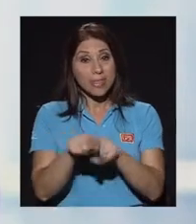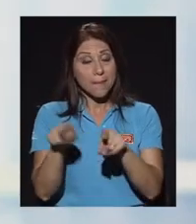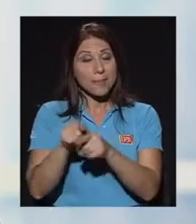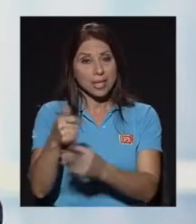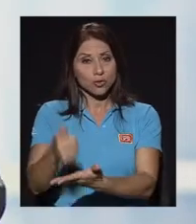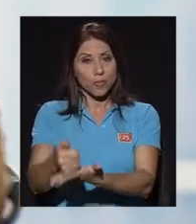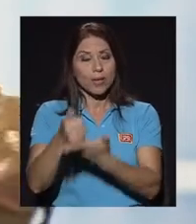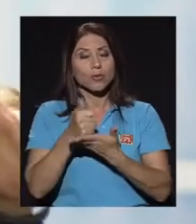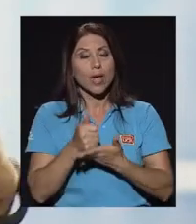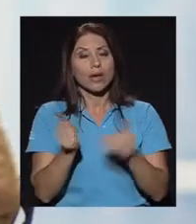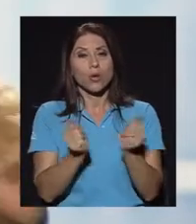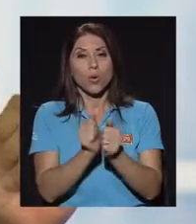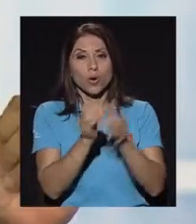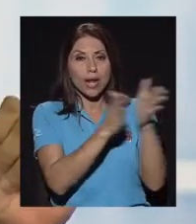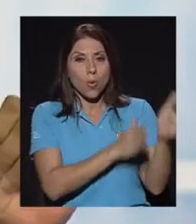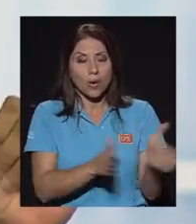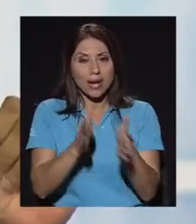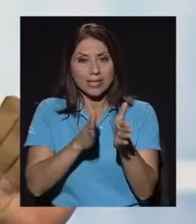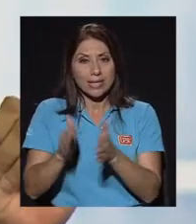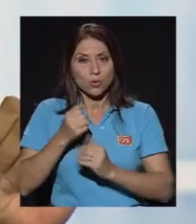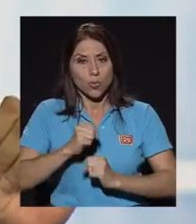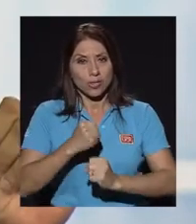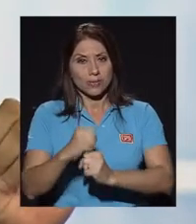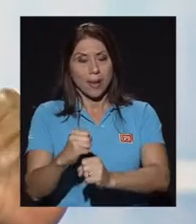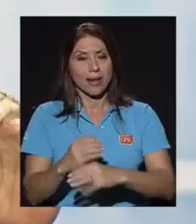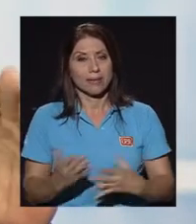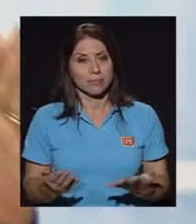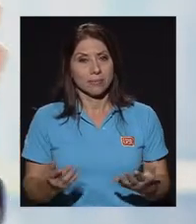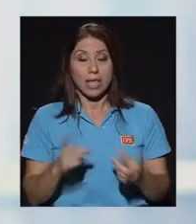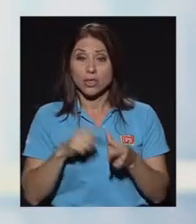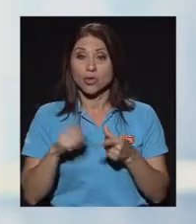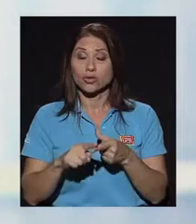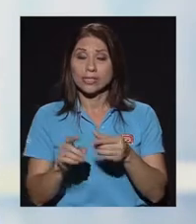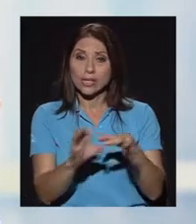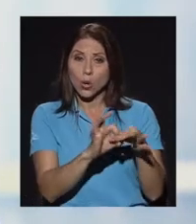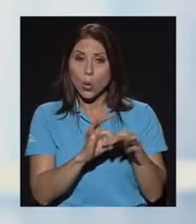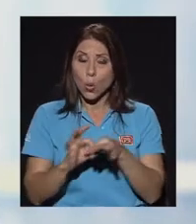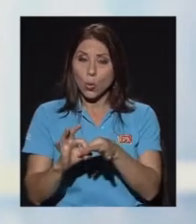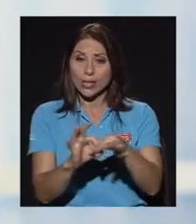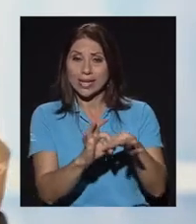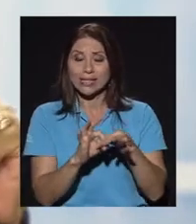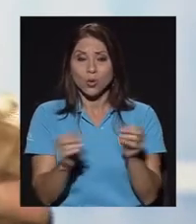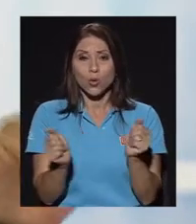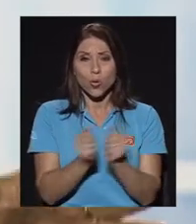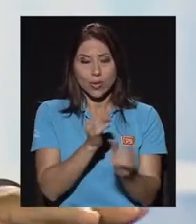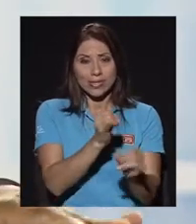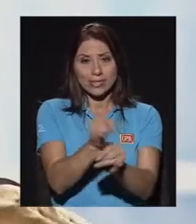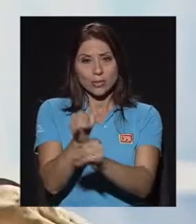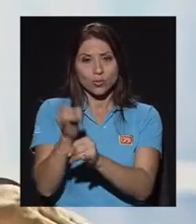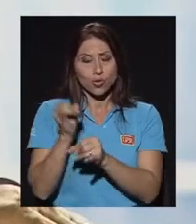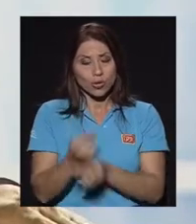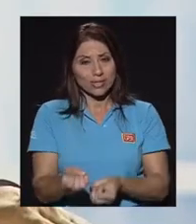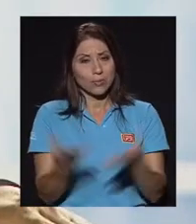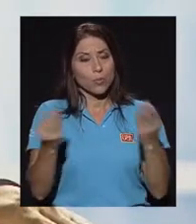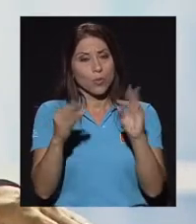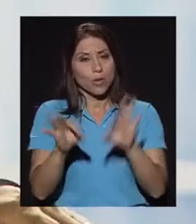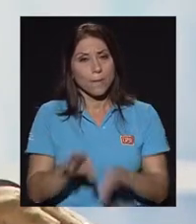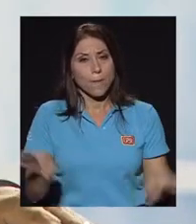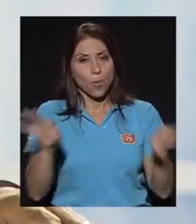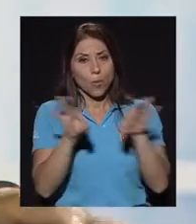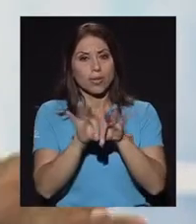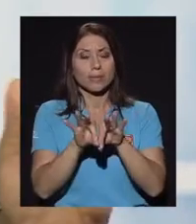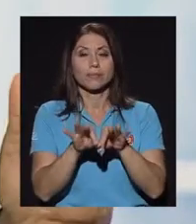ayudar a todo lo que es la organización municipal. Entonces, la coordinación con los con las instituciones del Estado son